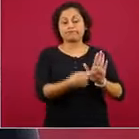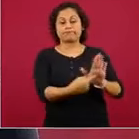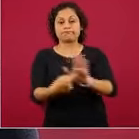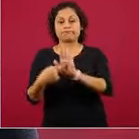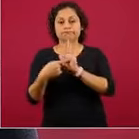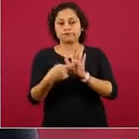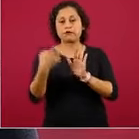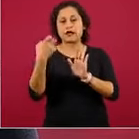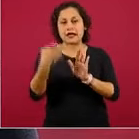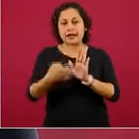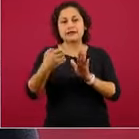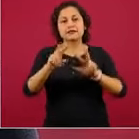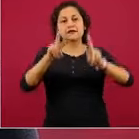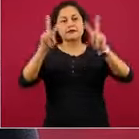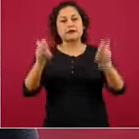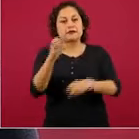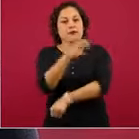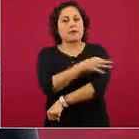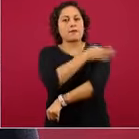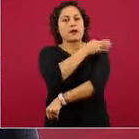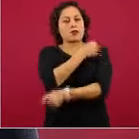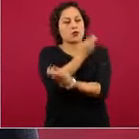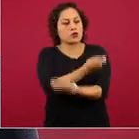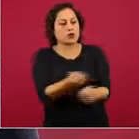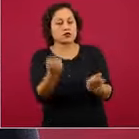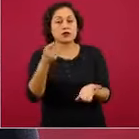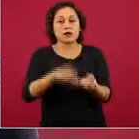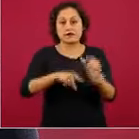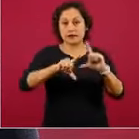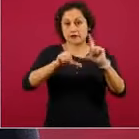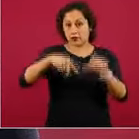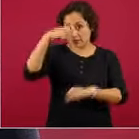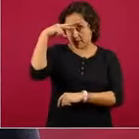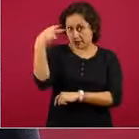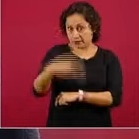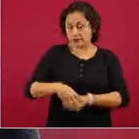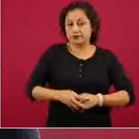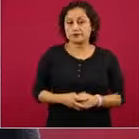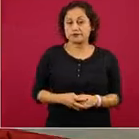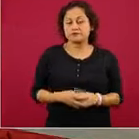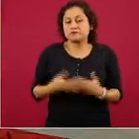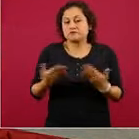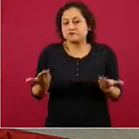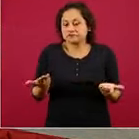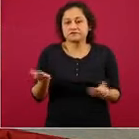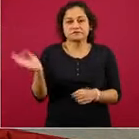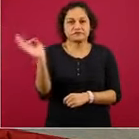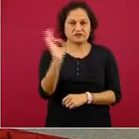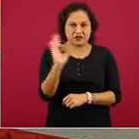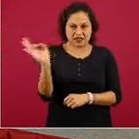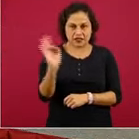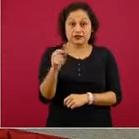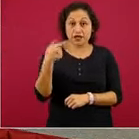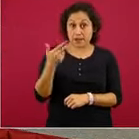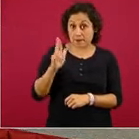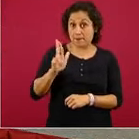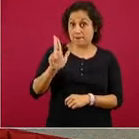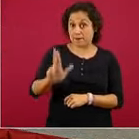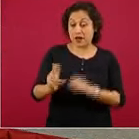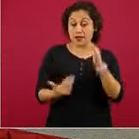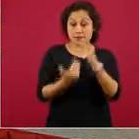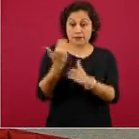política nacional de vacunación para COVID-19. De seguro en esta conferencia